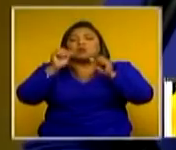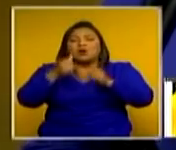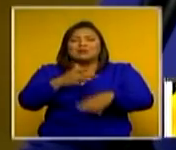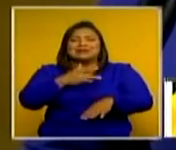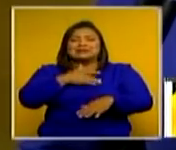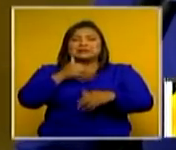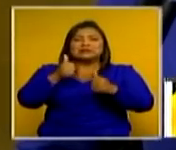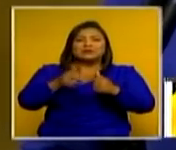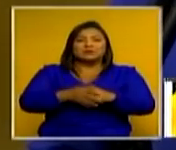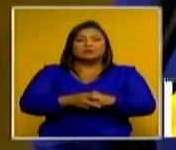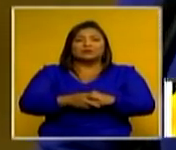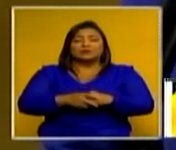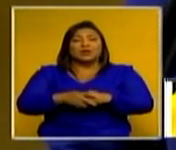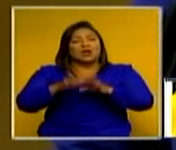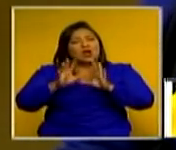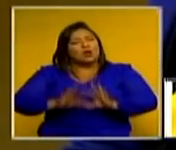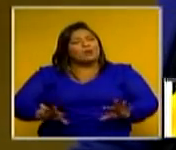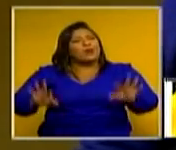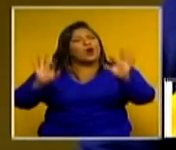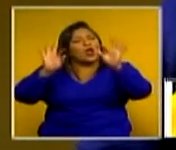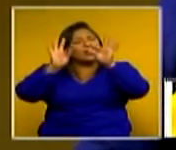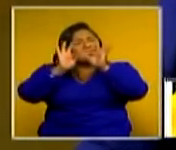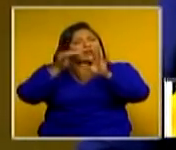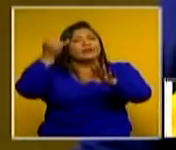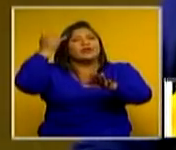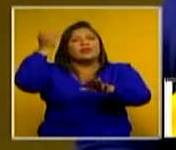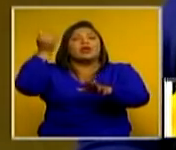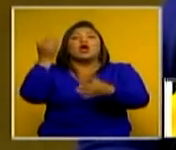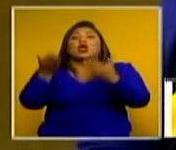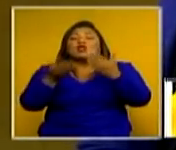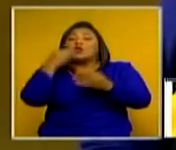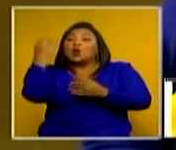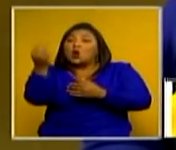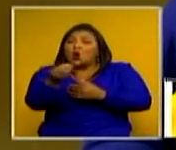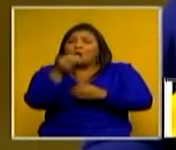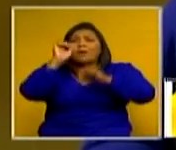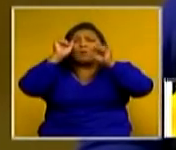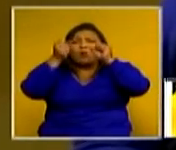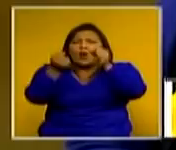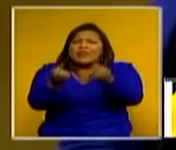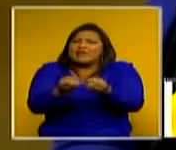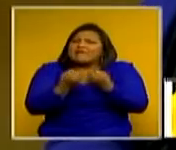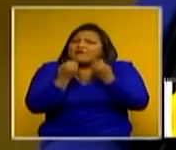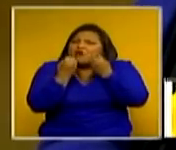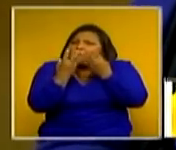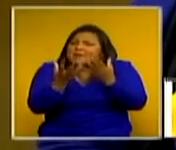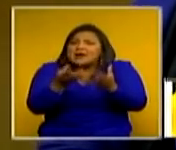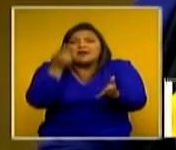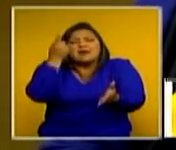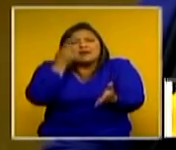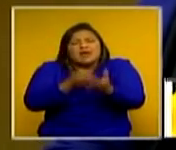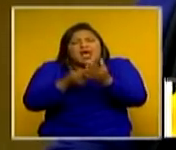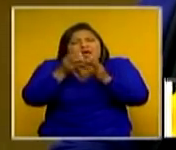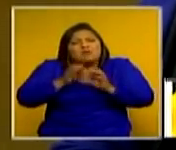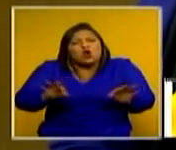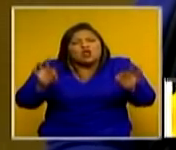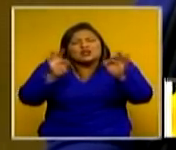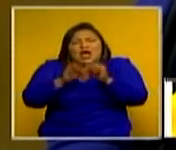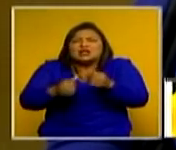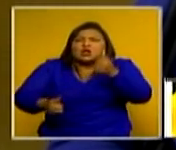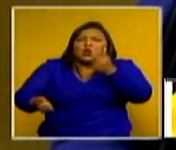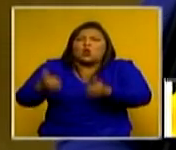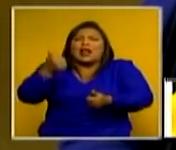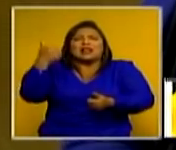consideró que con una espectacular idea donde están permitiendo que los jóvenes expresen de una u otra manera sus inquietudes sus